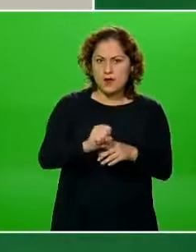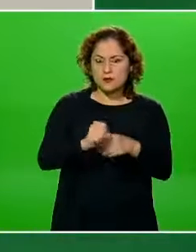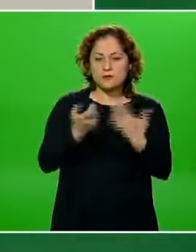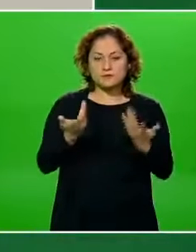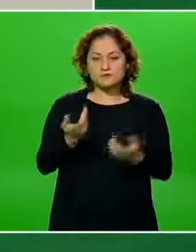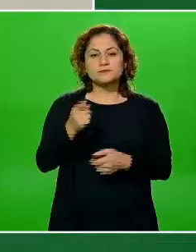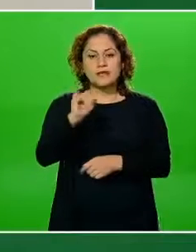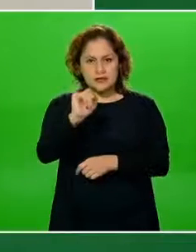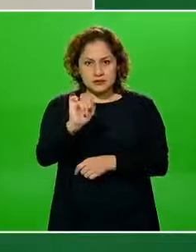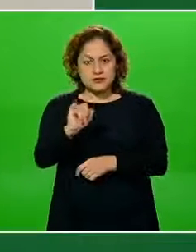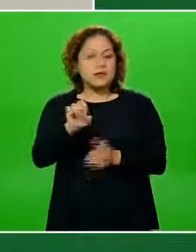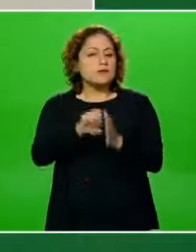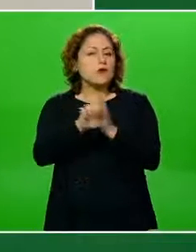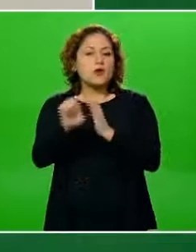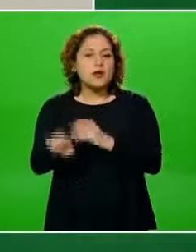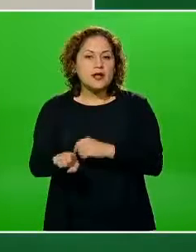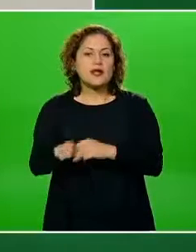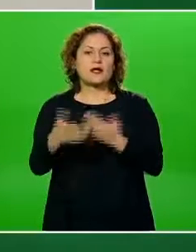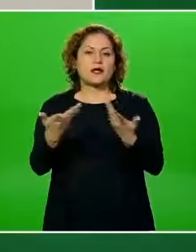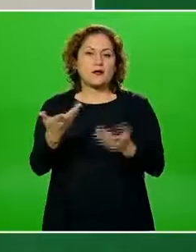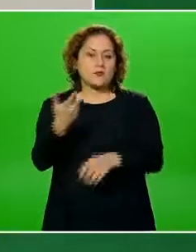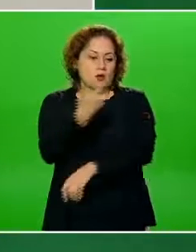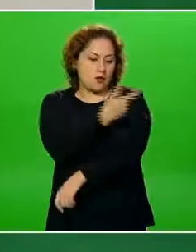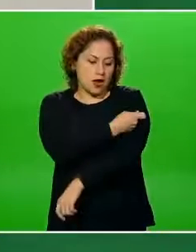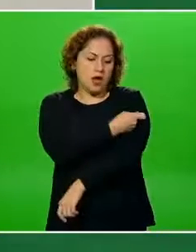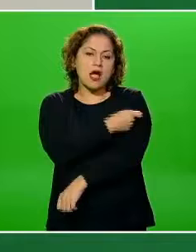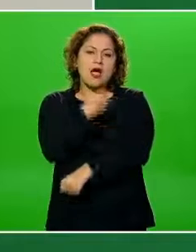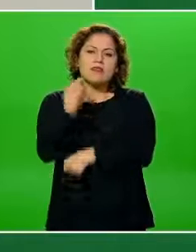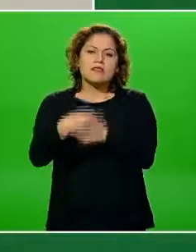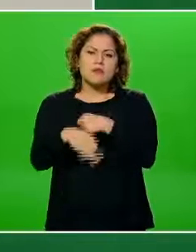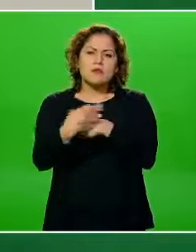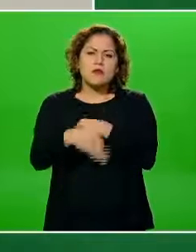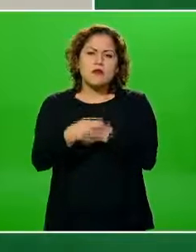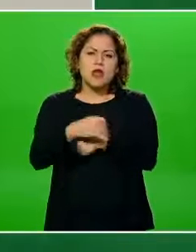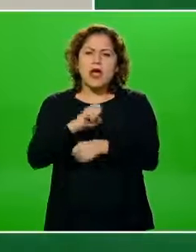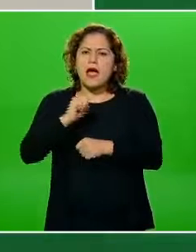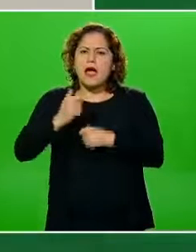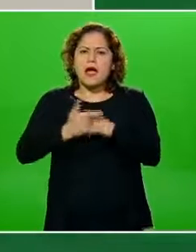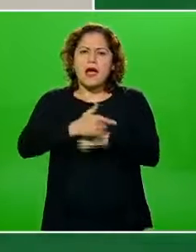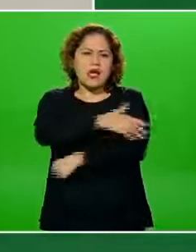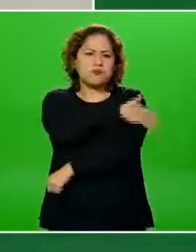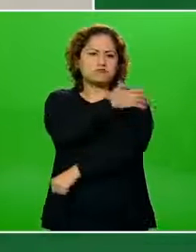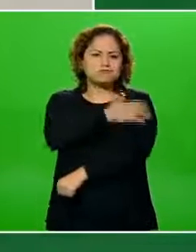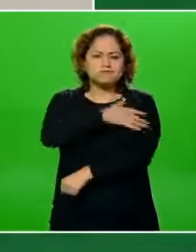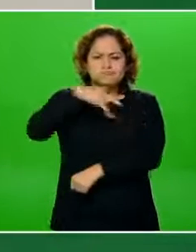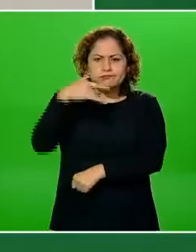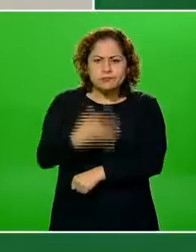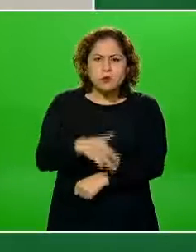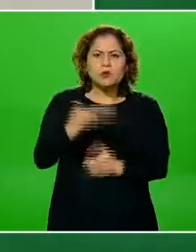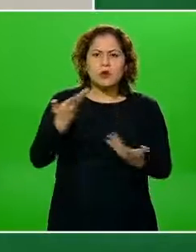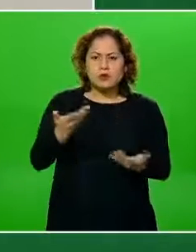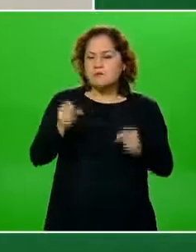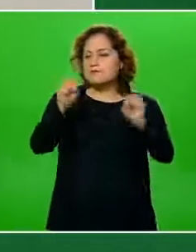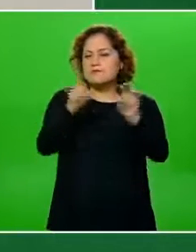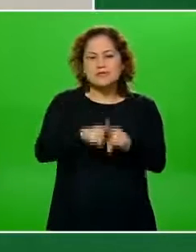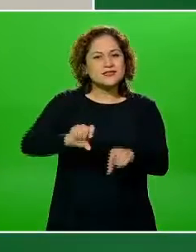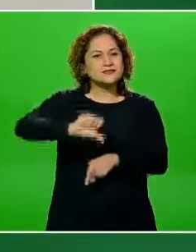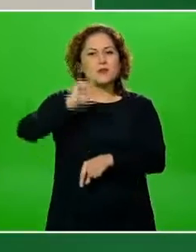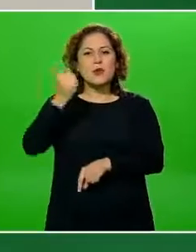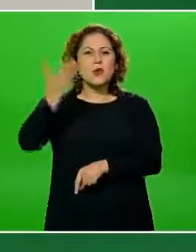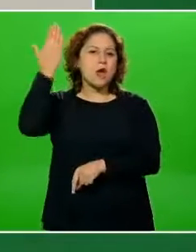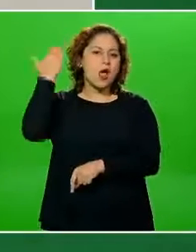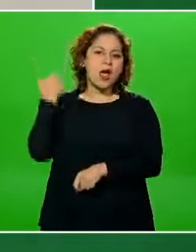manera local, que son temporales y que están asociadas no solamente a esta vacuna, sino a cualquier otra vacuna que en su